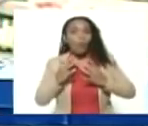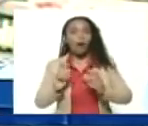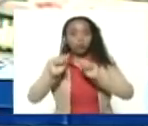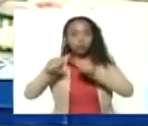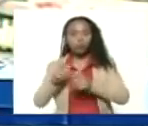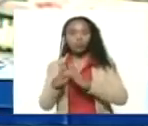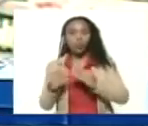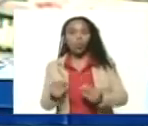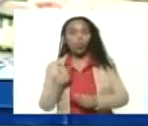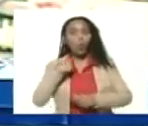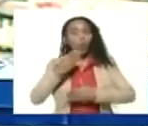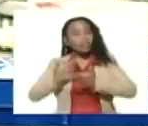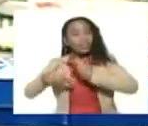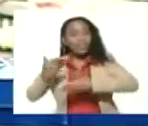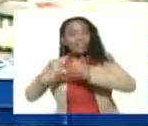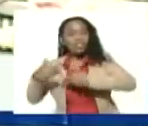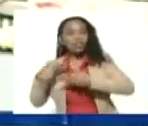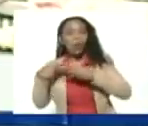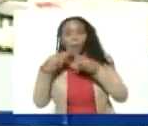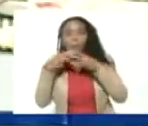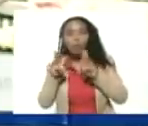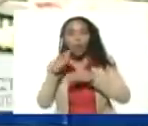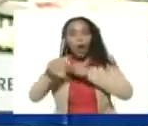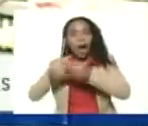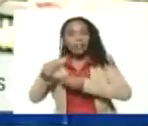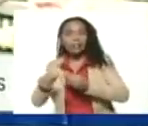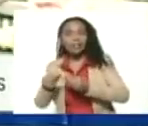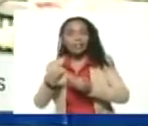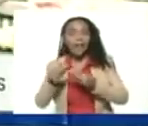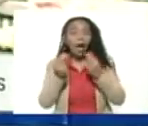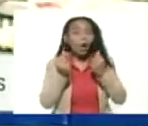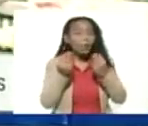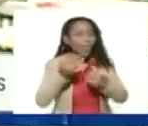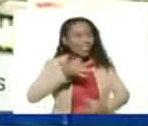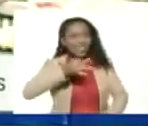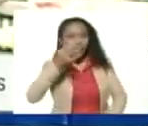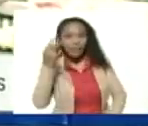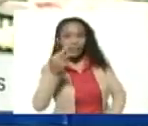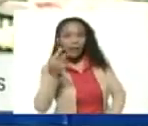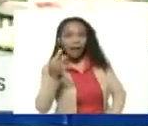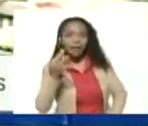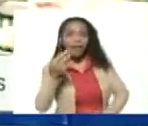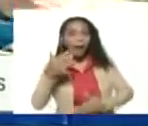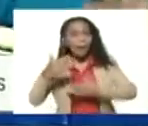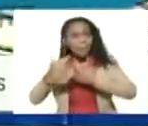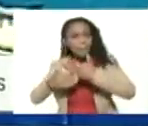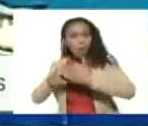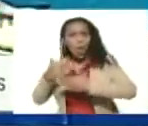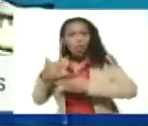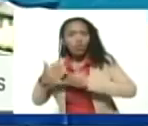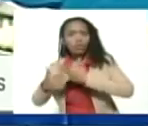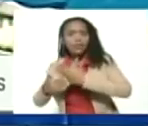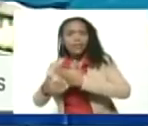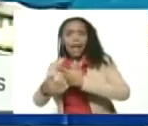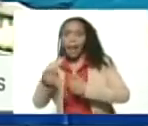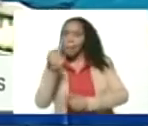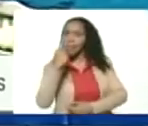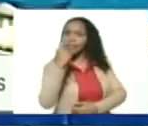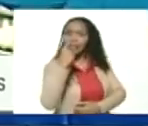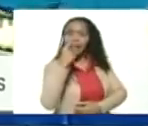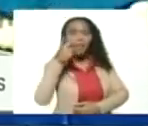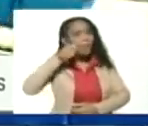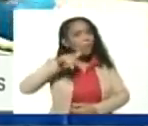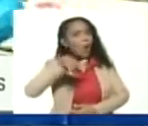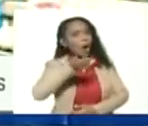los servicios públicos. La economía real que produce las medicinas del